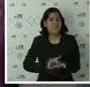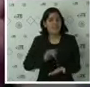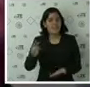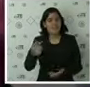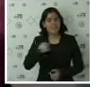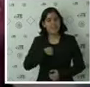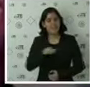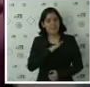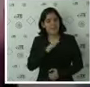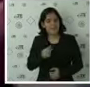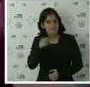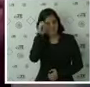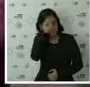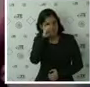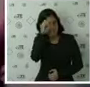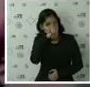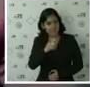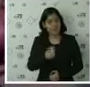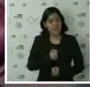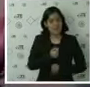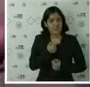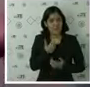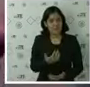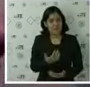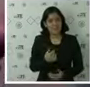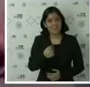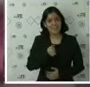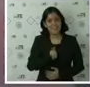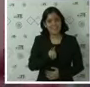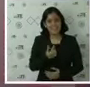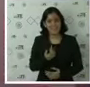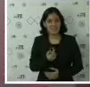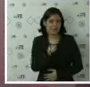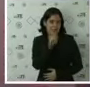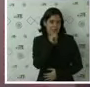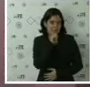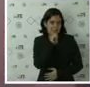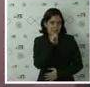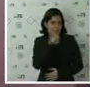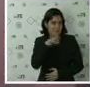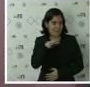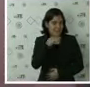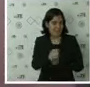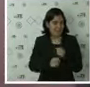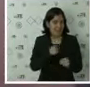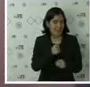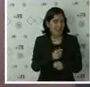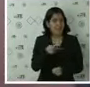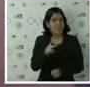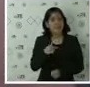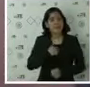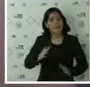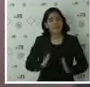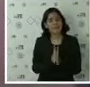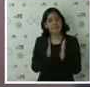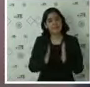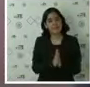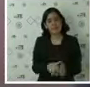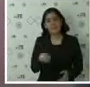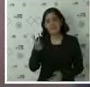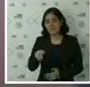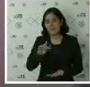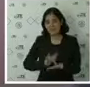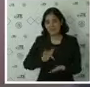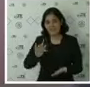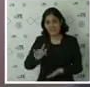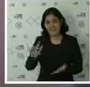hablar, de participar como ciudadana, o bueno, todavía no soy ciudadana, pero estar participando, y pues creo que eso sería todo por